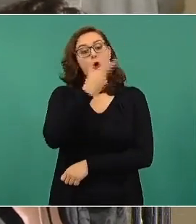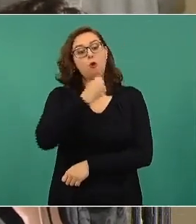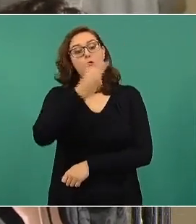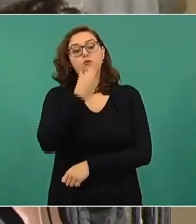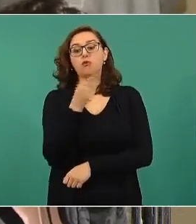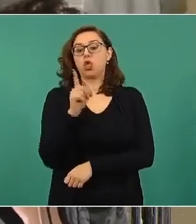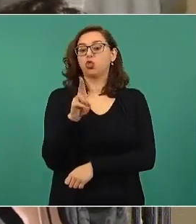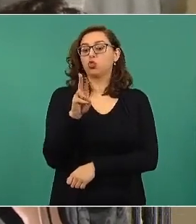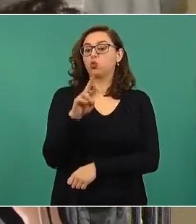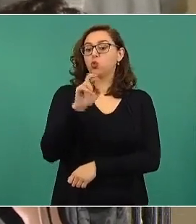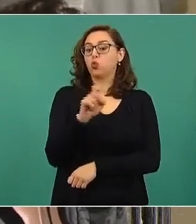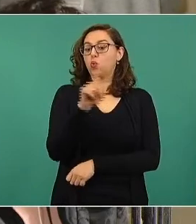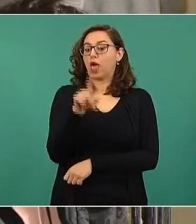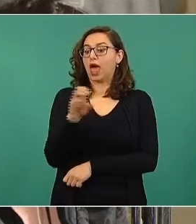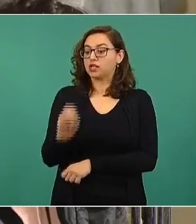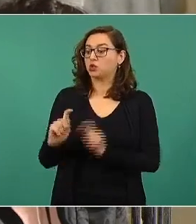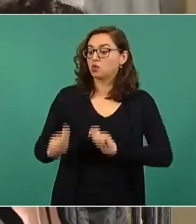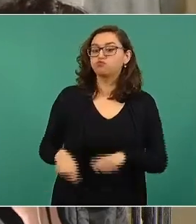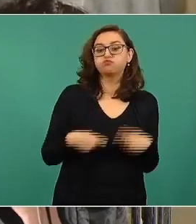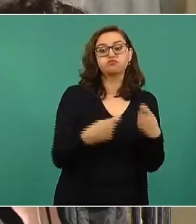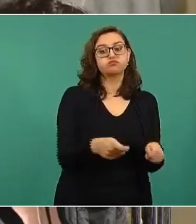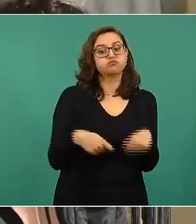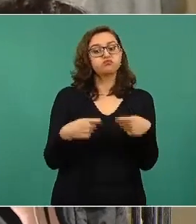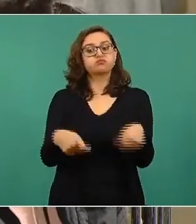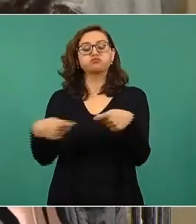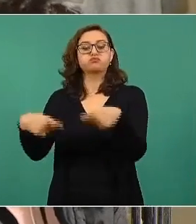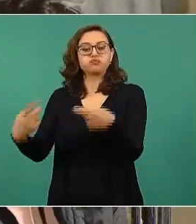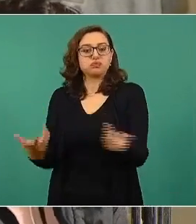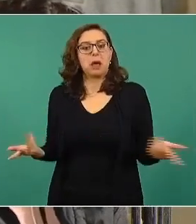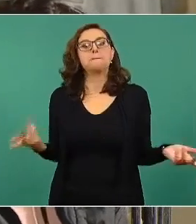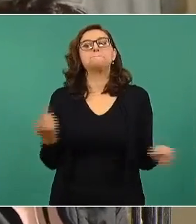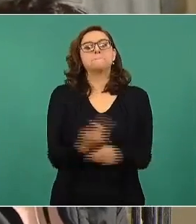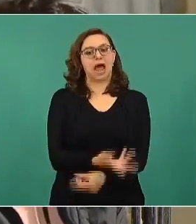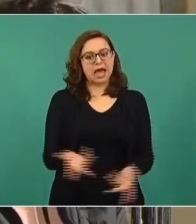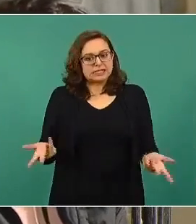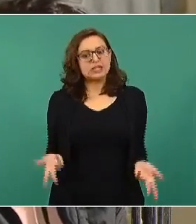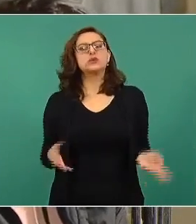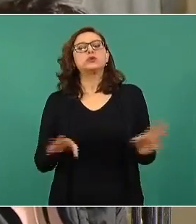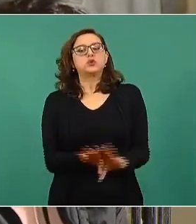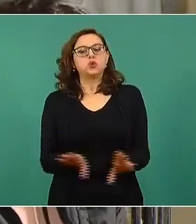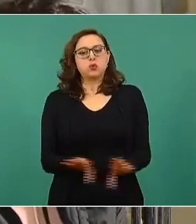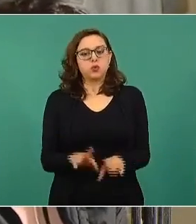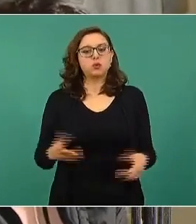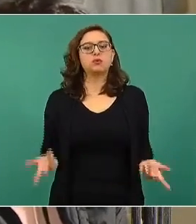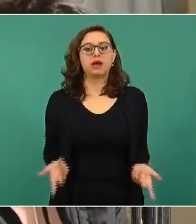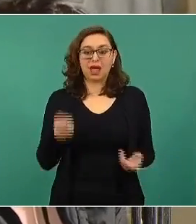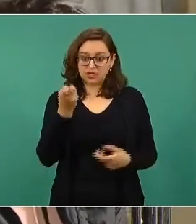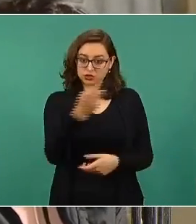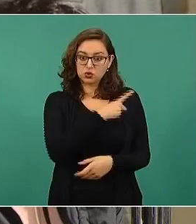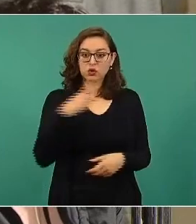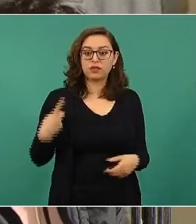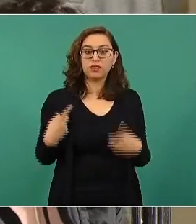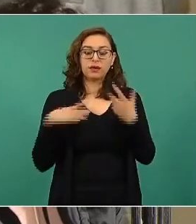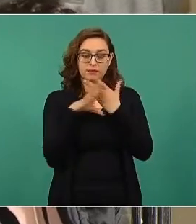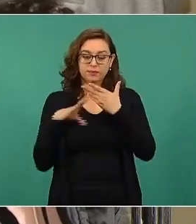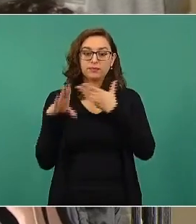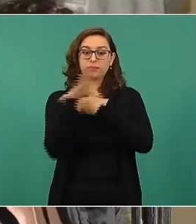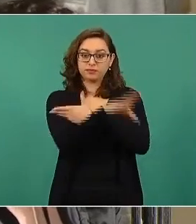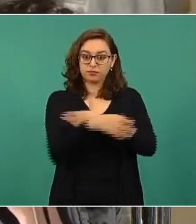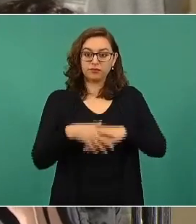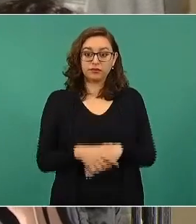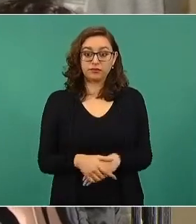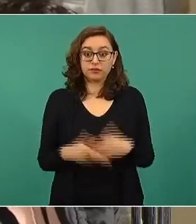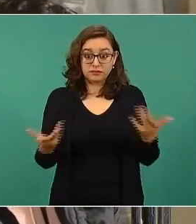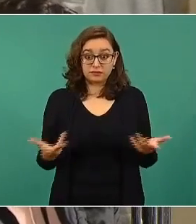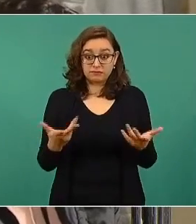puertas, poniéndoles donde están los recursos. O sea, ¿de qué se trata? Y es justo lo que se trata de evitar, que lleguen y alcancen